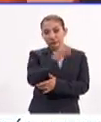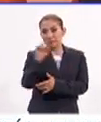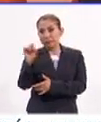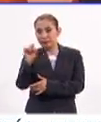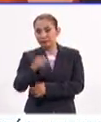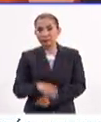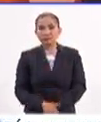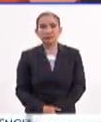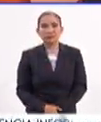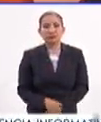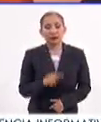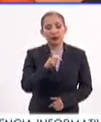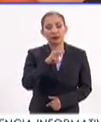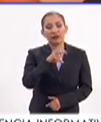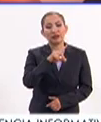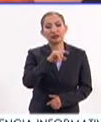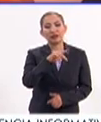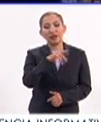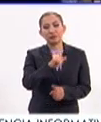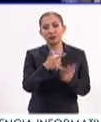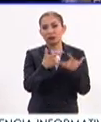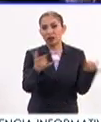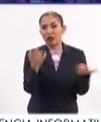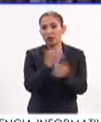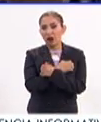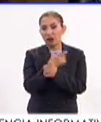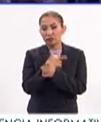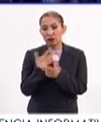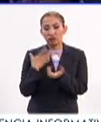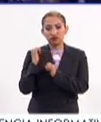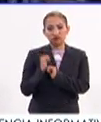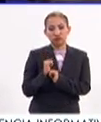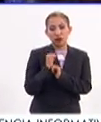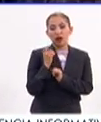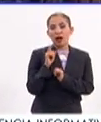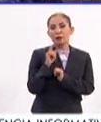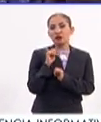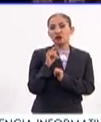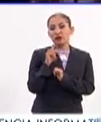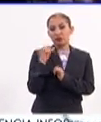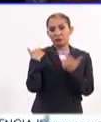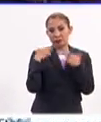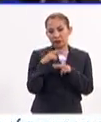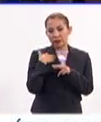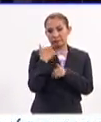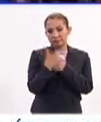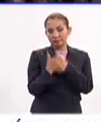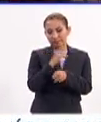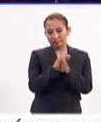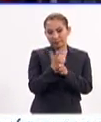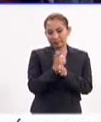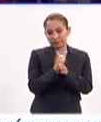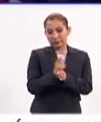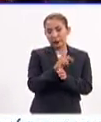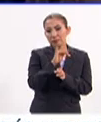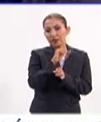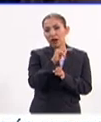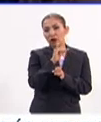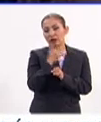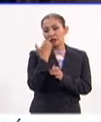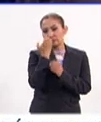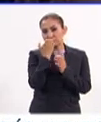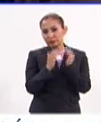y XX. Travesías por la historia de la educación es coordinado por el doctor Alberto Rodríguez, profesor de la carrera de Pedagogía de la Facultad de